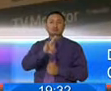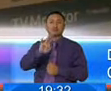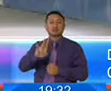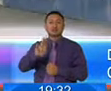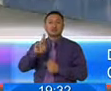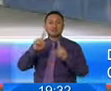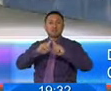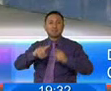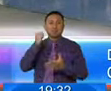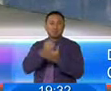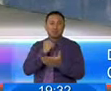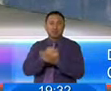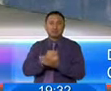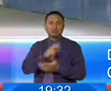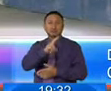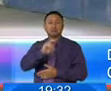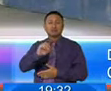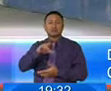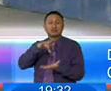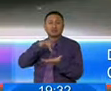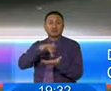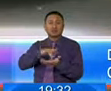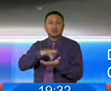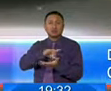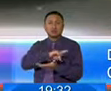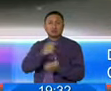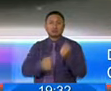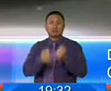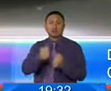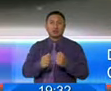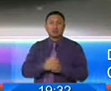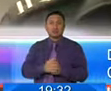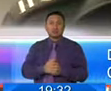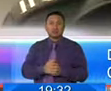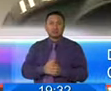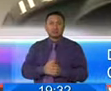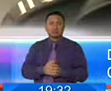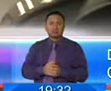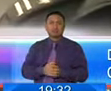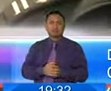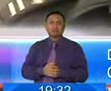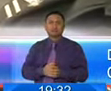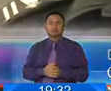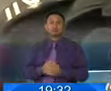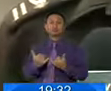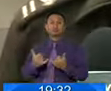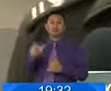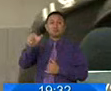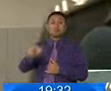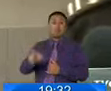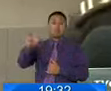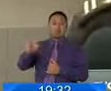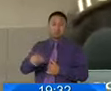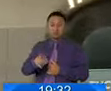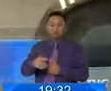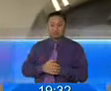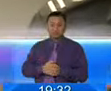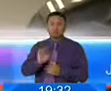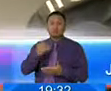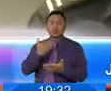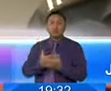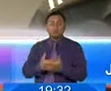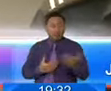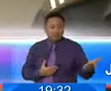diferentes marcas, 20 DVDs, un carro, entre otros, fue lo que se encontró. Los hoy detenidos no pudieron justificar